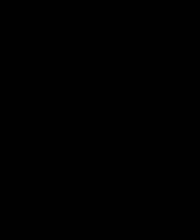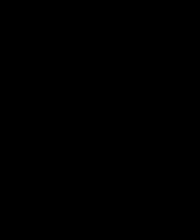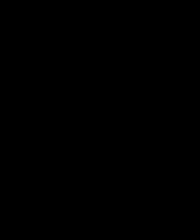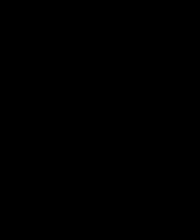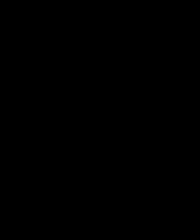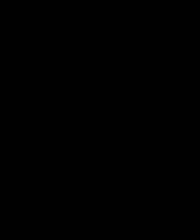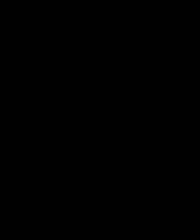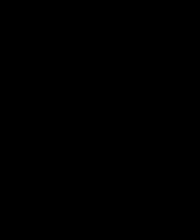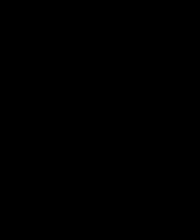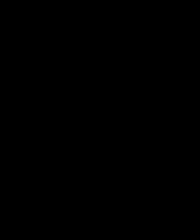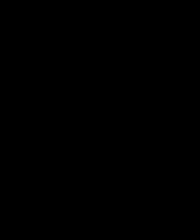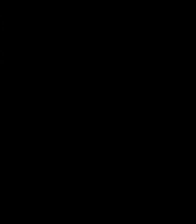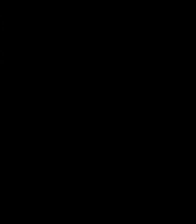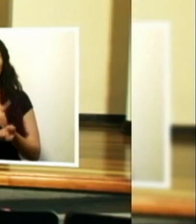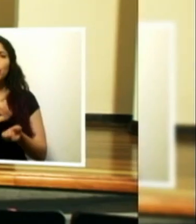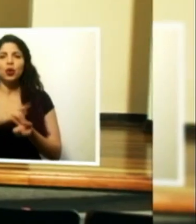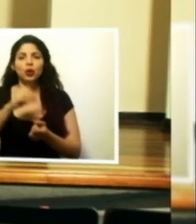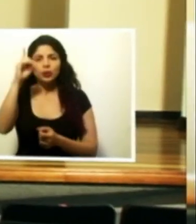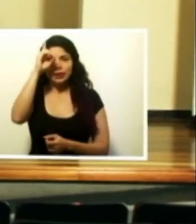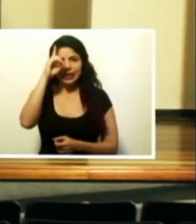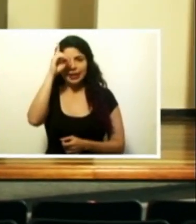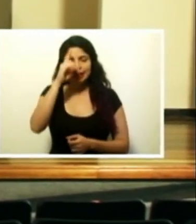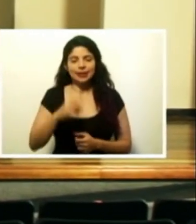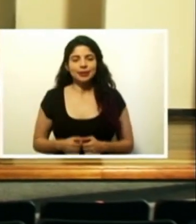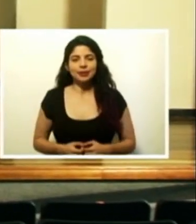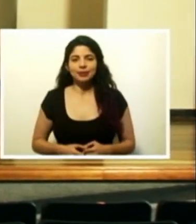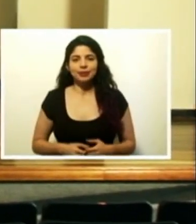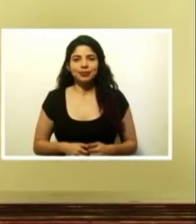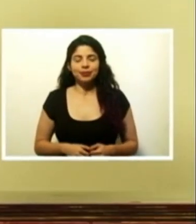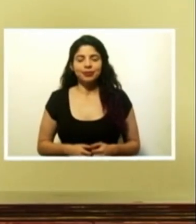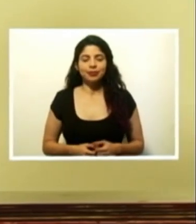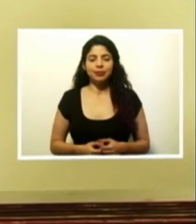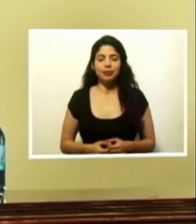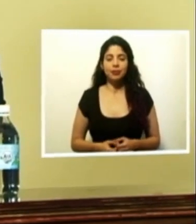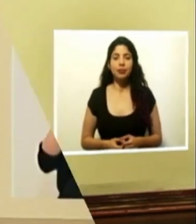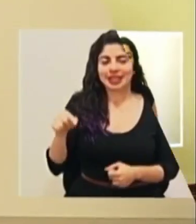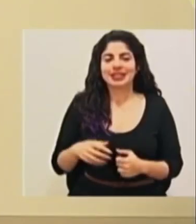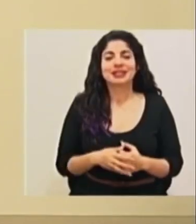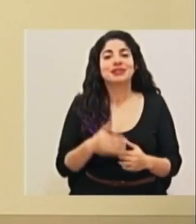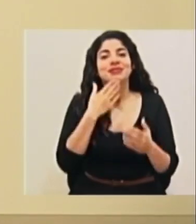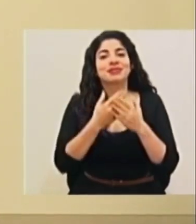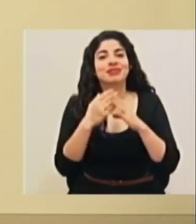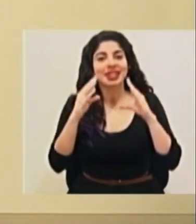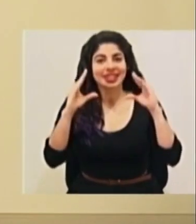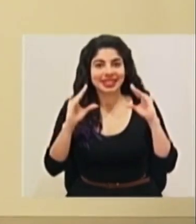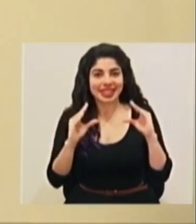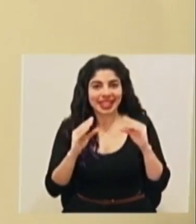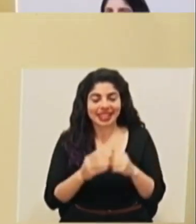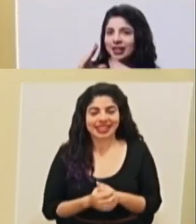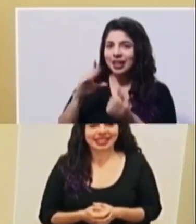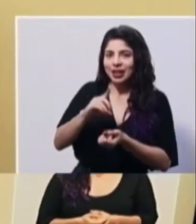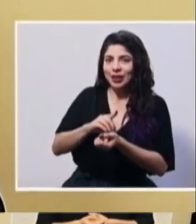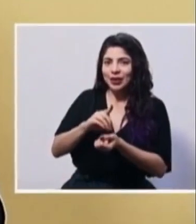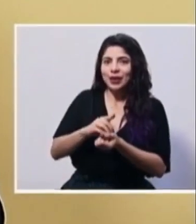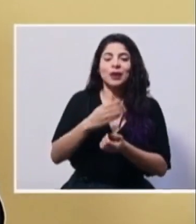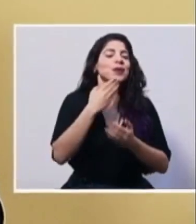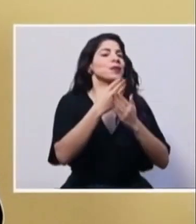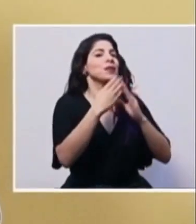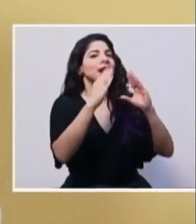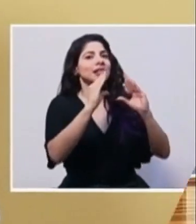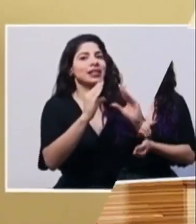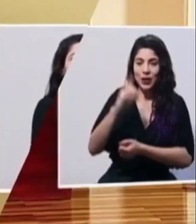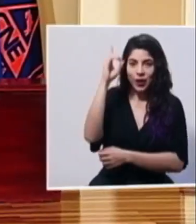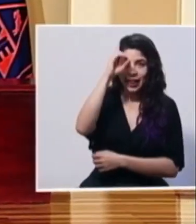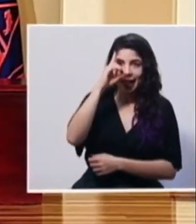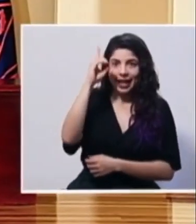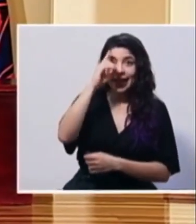Costa Rica Televisión. Todos los martes, a partir de la 1 de la tarde, desde Casa Presidencial, la conferencia